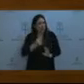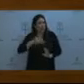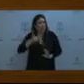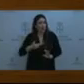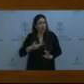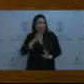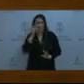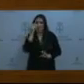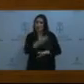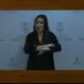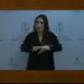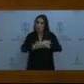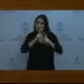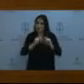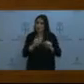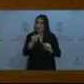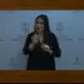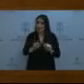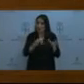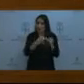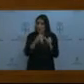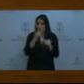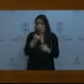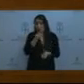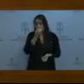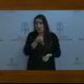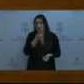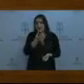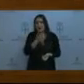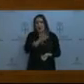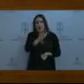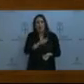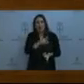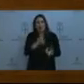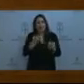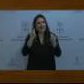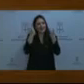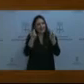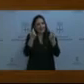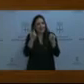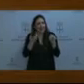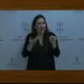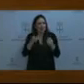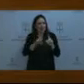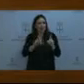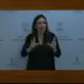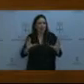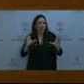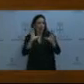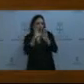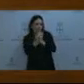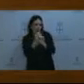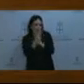Gobierno regional y también desde el grupo parlamentario que lo sustenta se intenta en cierta medida tapar estos problemas, pero la realidad